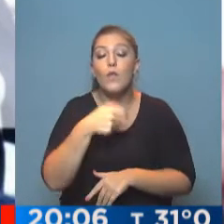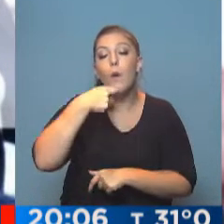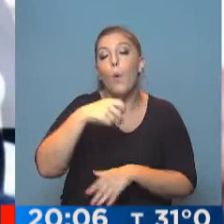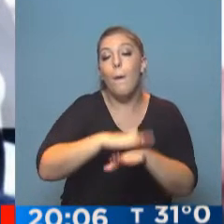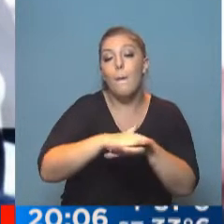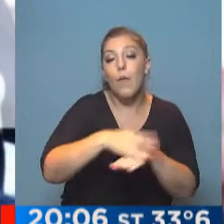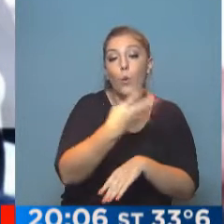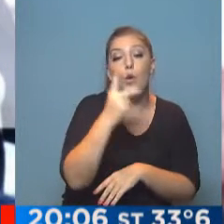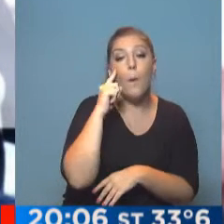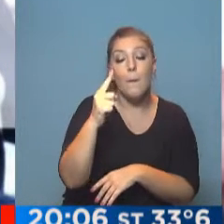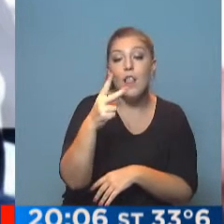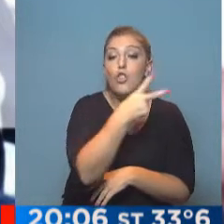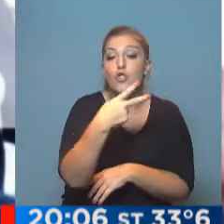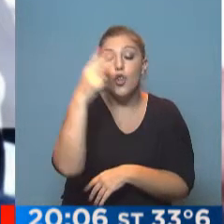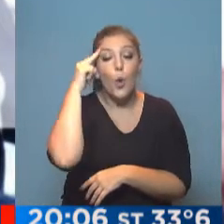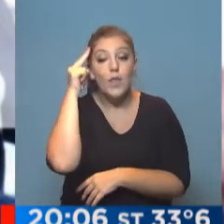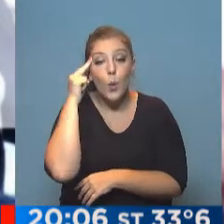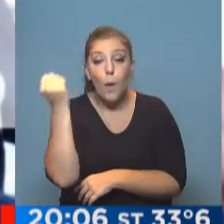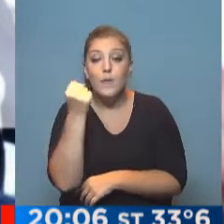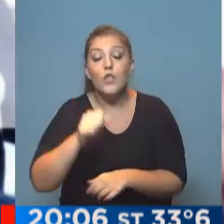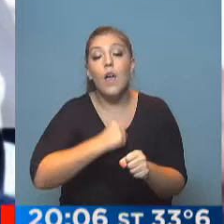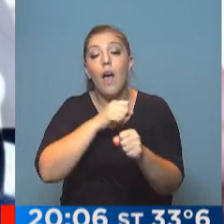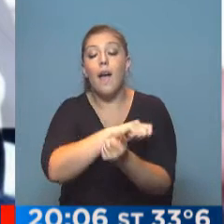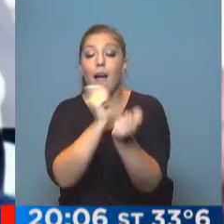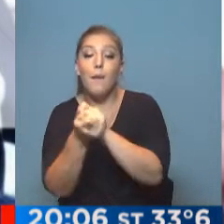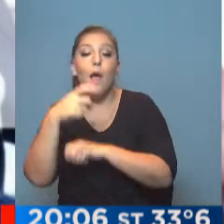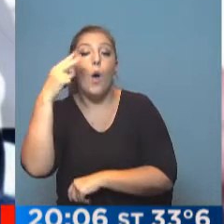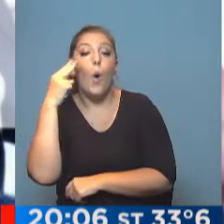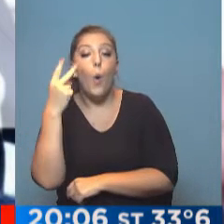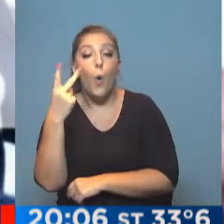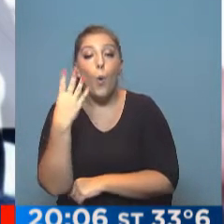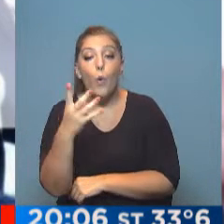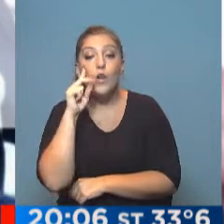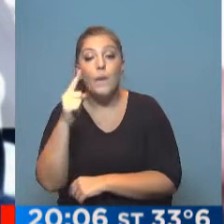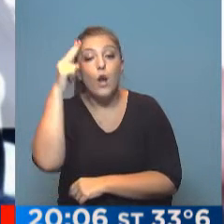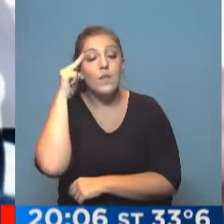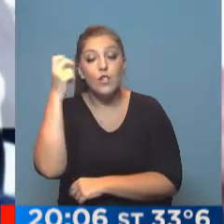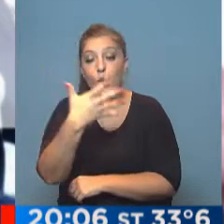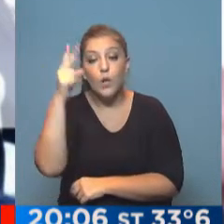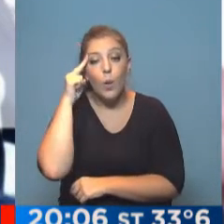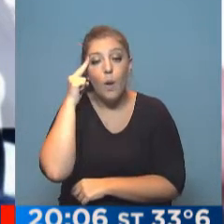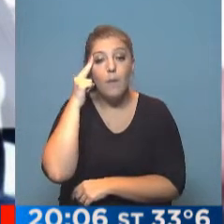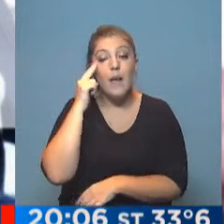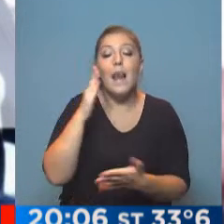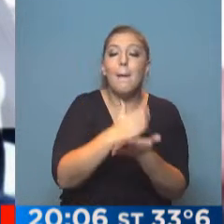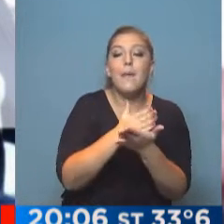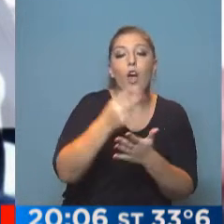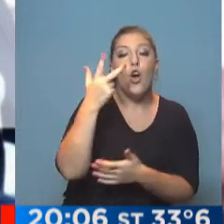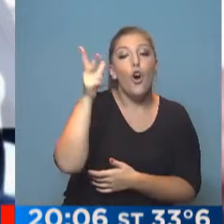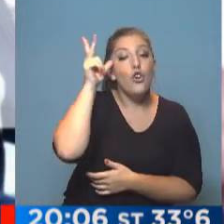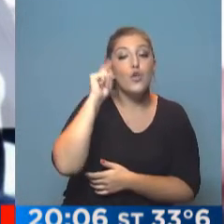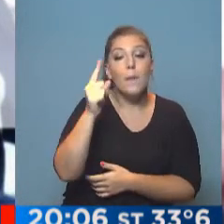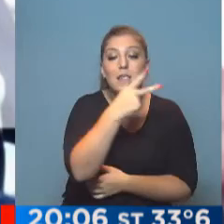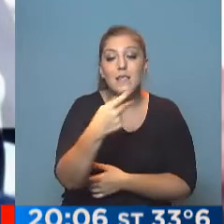que se va de 4.299 pesos a 4.959, la media de 8.135, y llegaría la máxima a